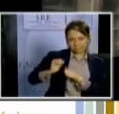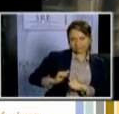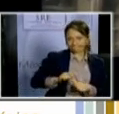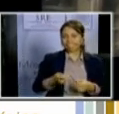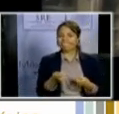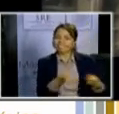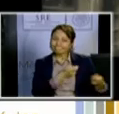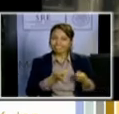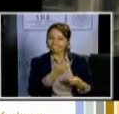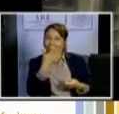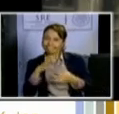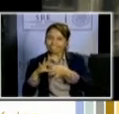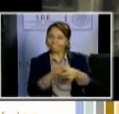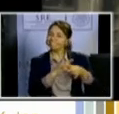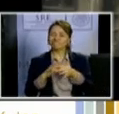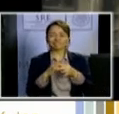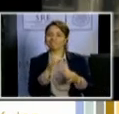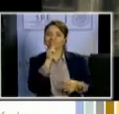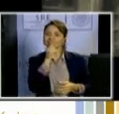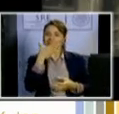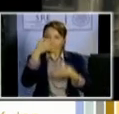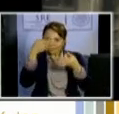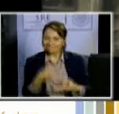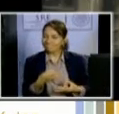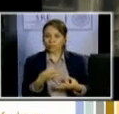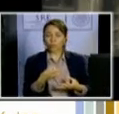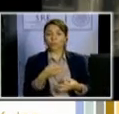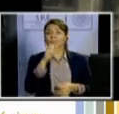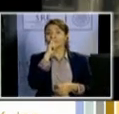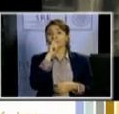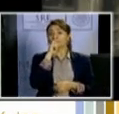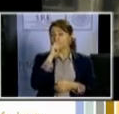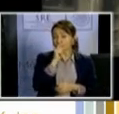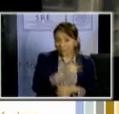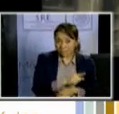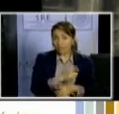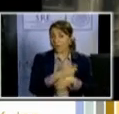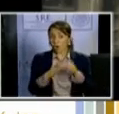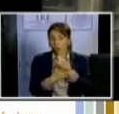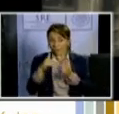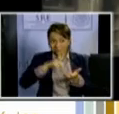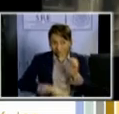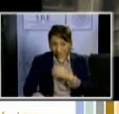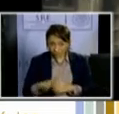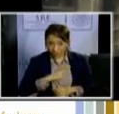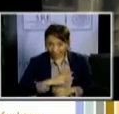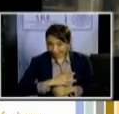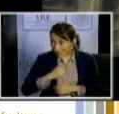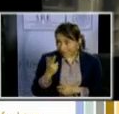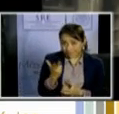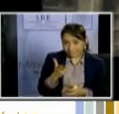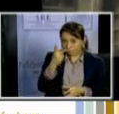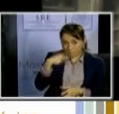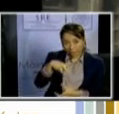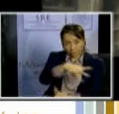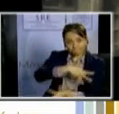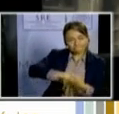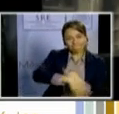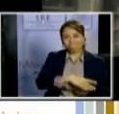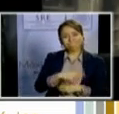públicas, los recursos externos son insuficientes para la adaptación y la mitigación. A pesar de ello, los